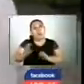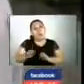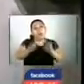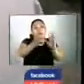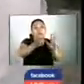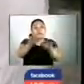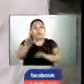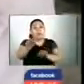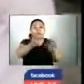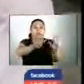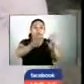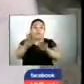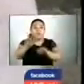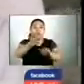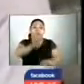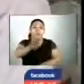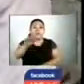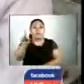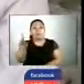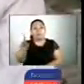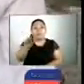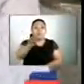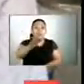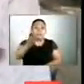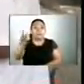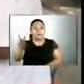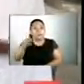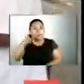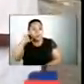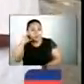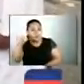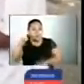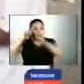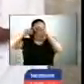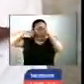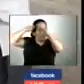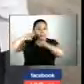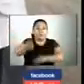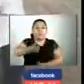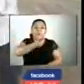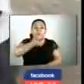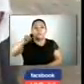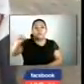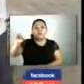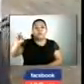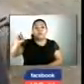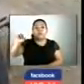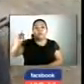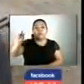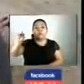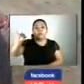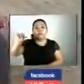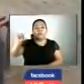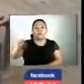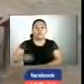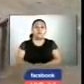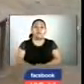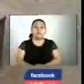6193 4122 con imágenes e informe de jeremia sánchez